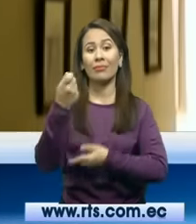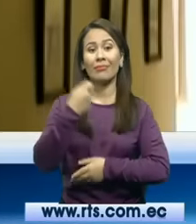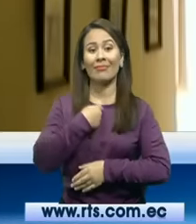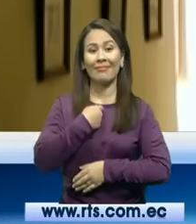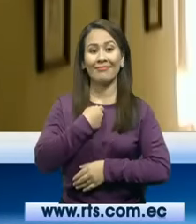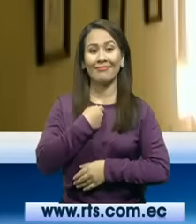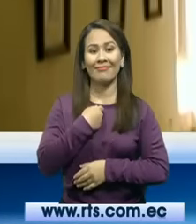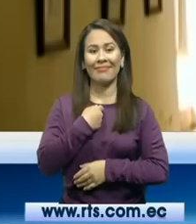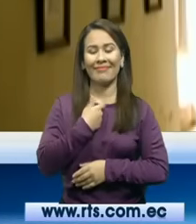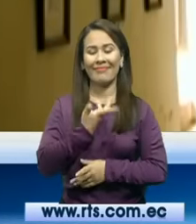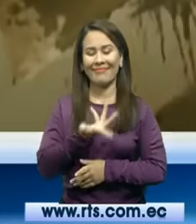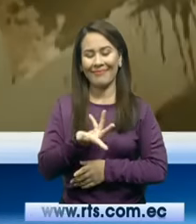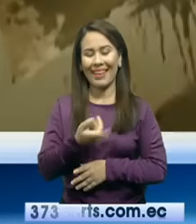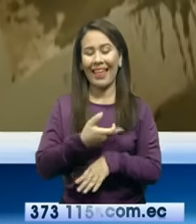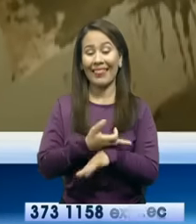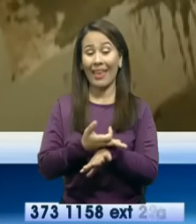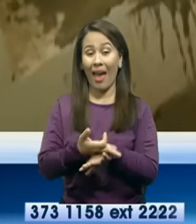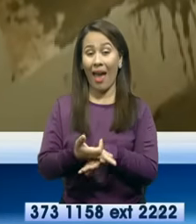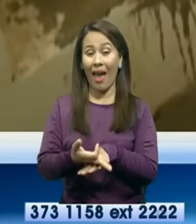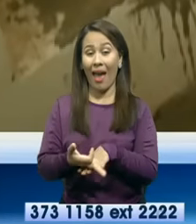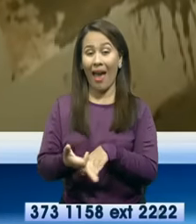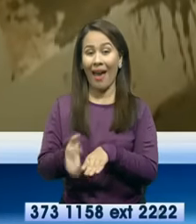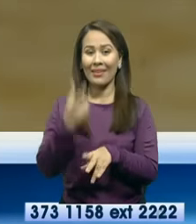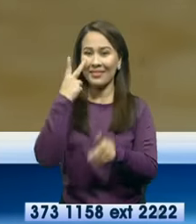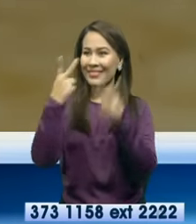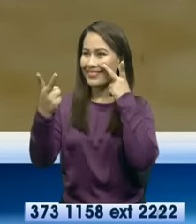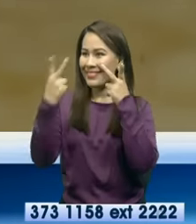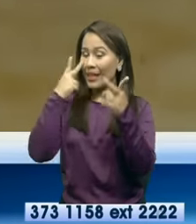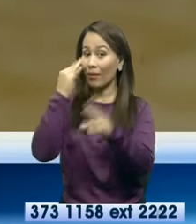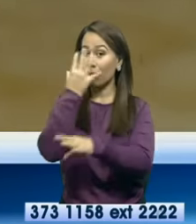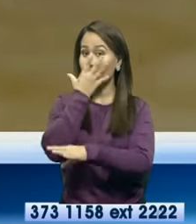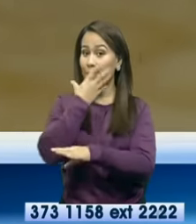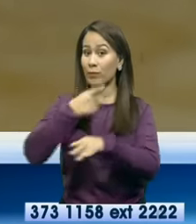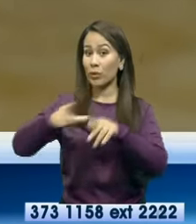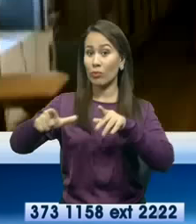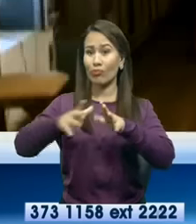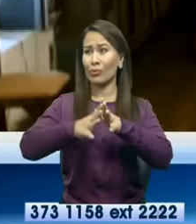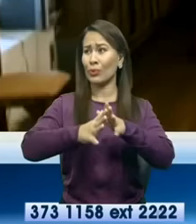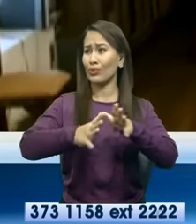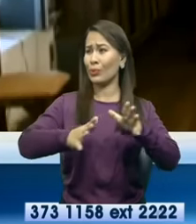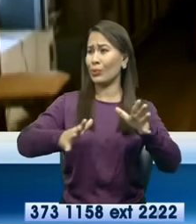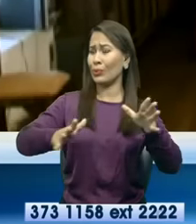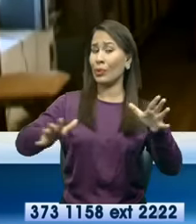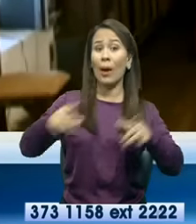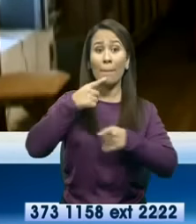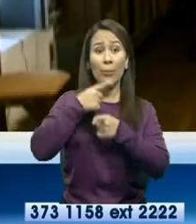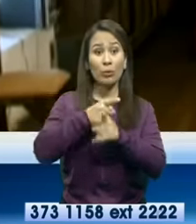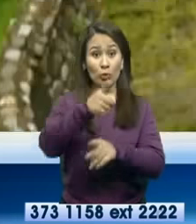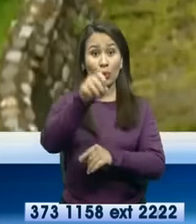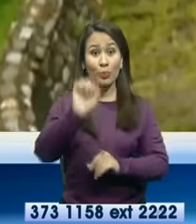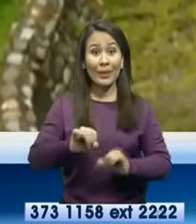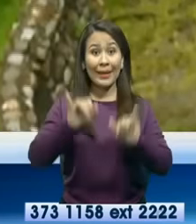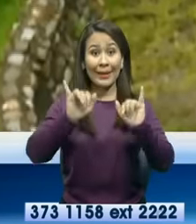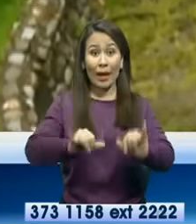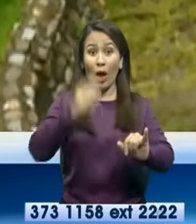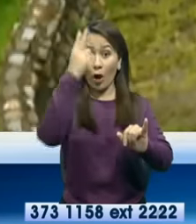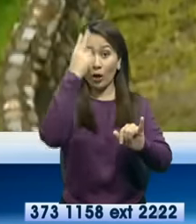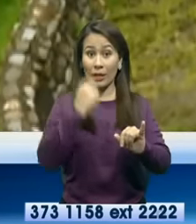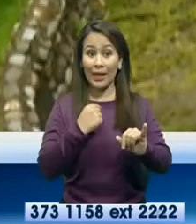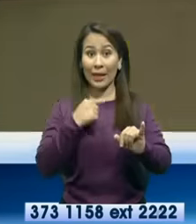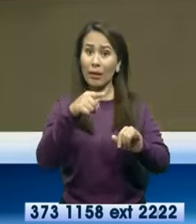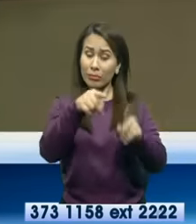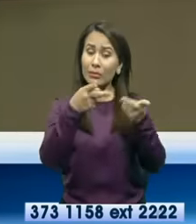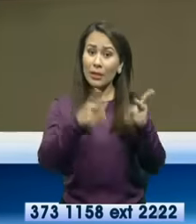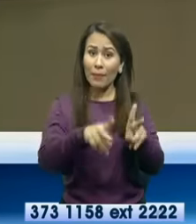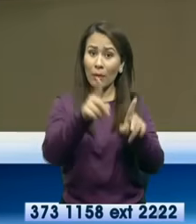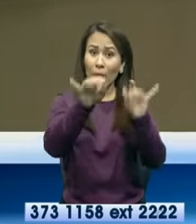es suficiente el tiempo para recorrer todo el espacio de la famosa Hacienda Huachalá. Por eso, usted puede hospedarse aquí y conocer a través